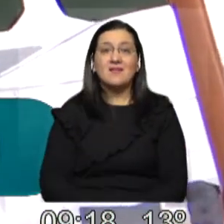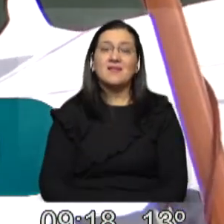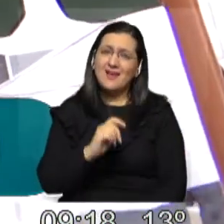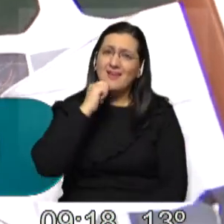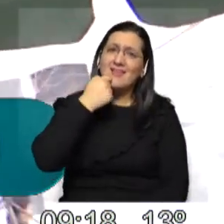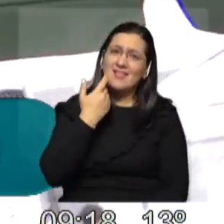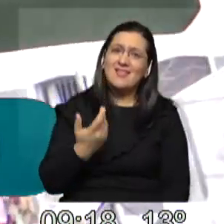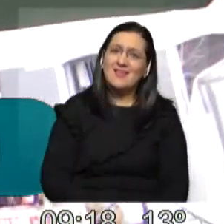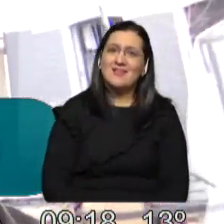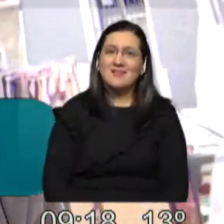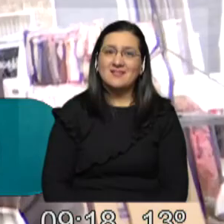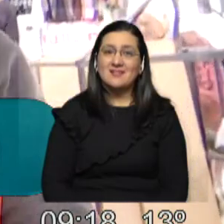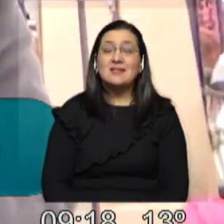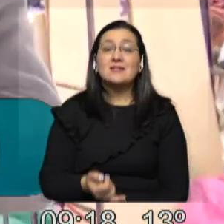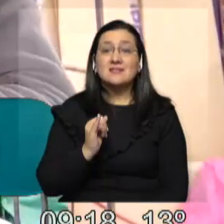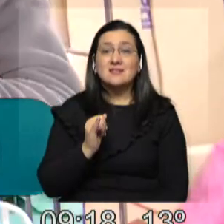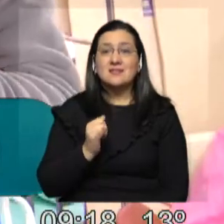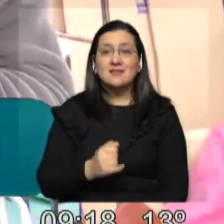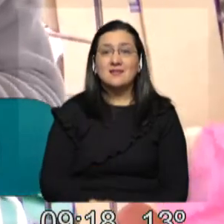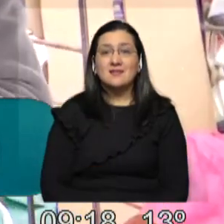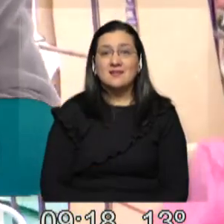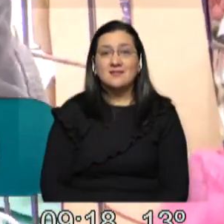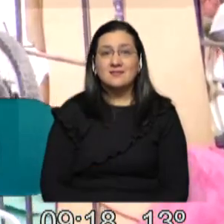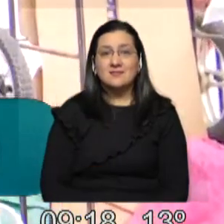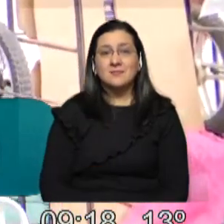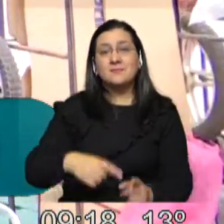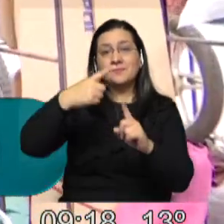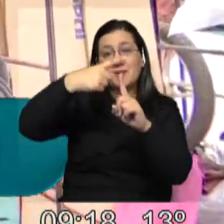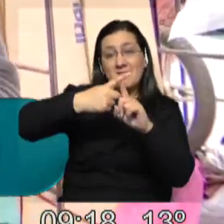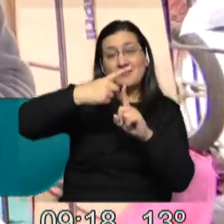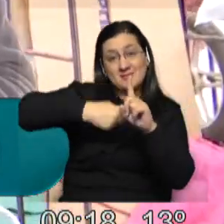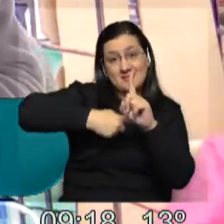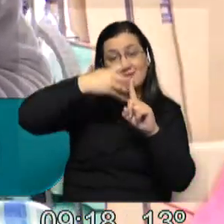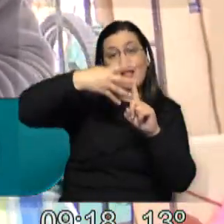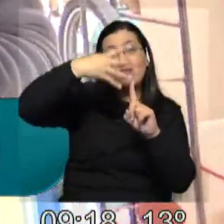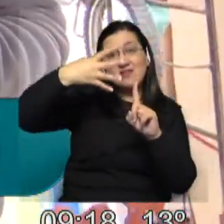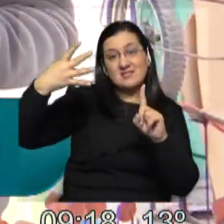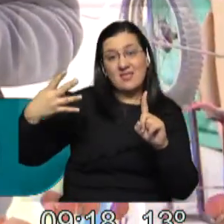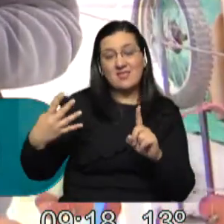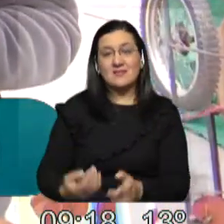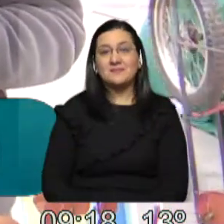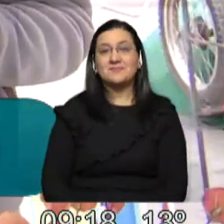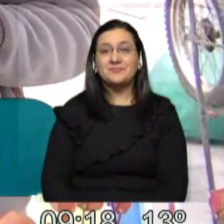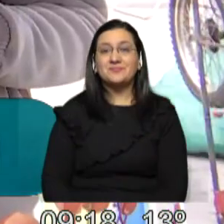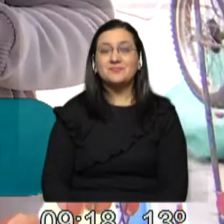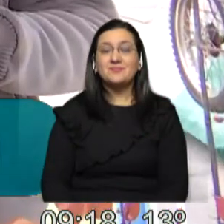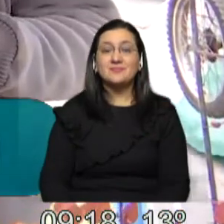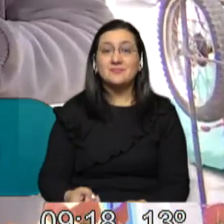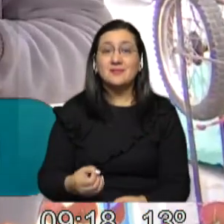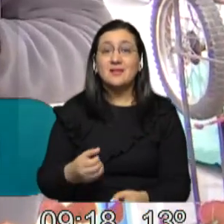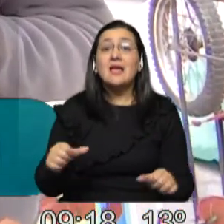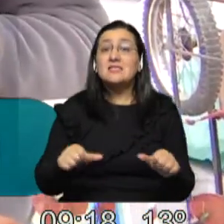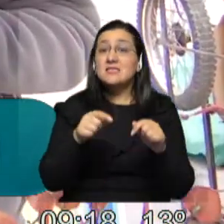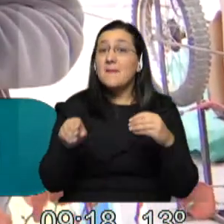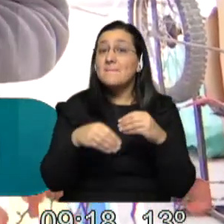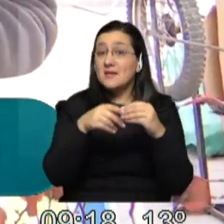qué lindo. Estamos todo. Si era un perro, te mordía, JP. Mes de la diversidad. Sí. Qué lindo. Che, bueno, vamos a ver, si hacen más de esto, nosotros vamos